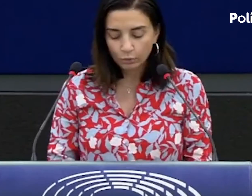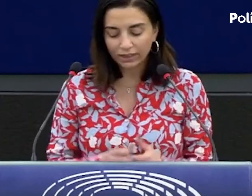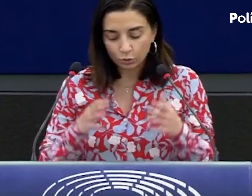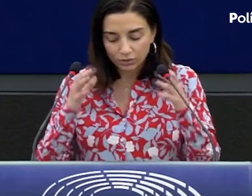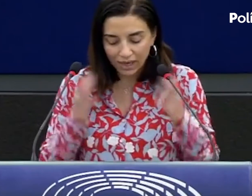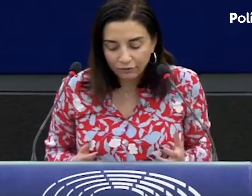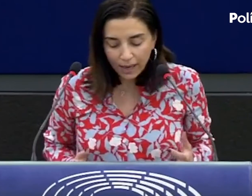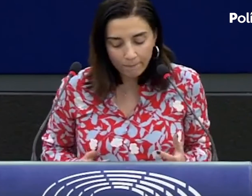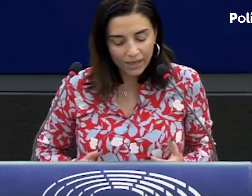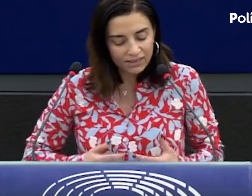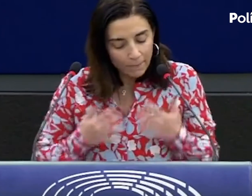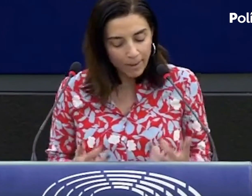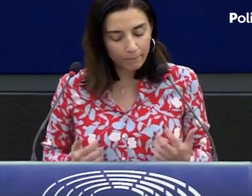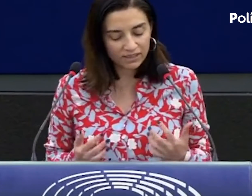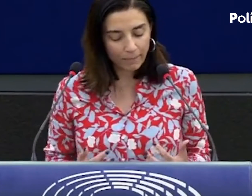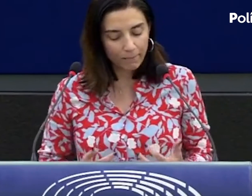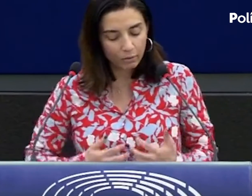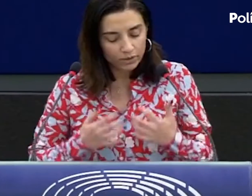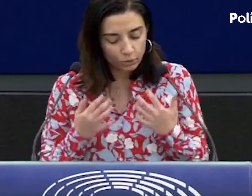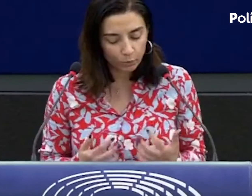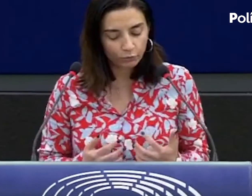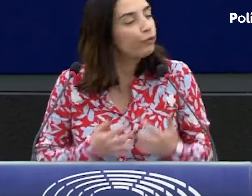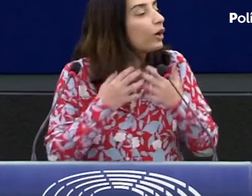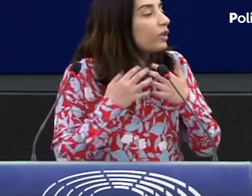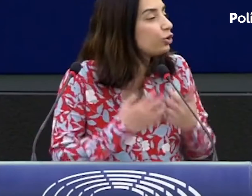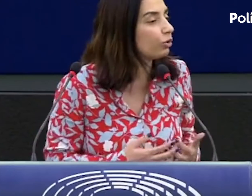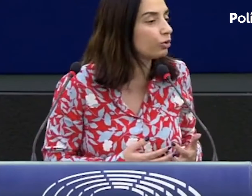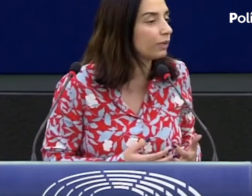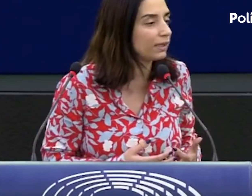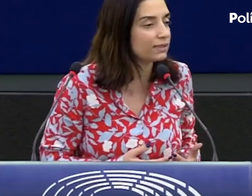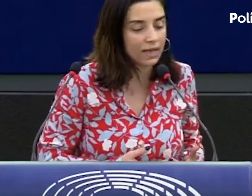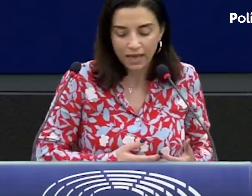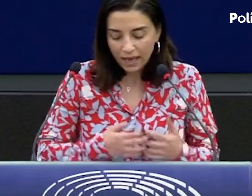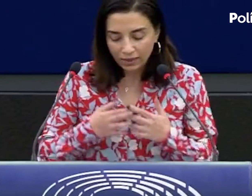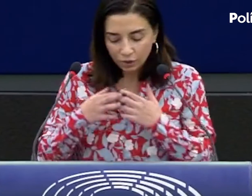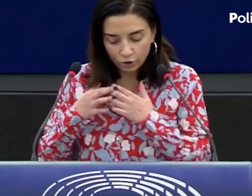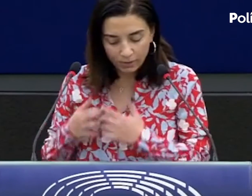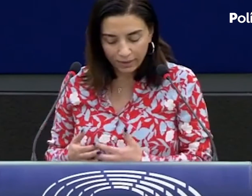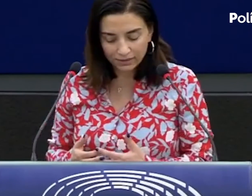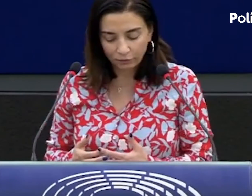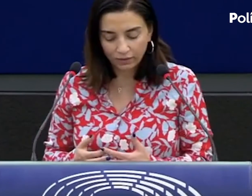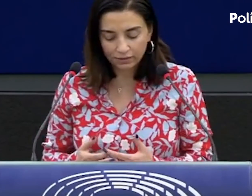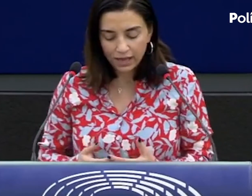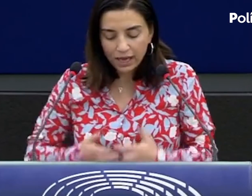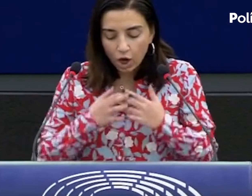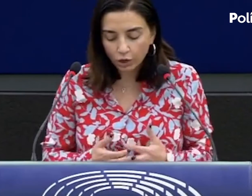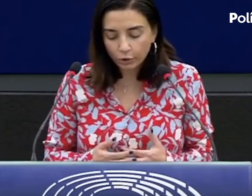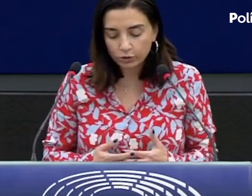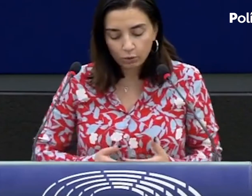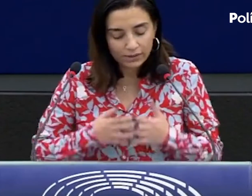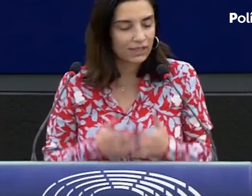Unión Europea no puede seguir haciendo como si nada pasara. Tenemos que hacer un refuerzo del apoyo a